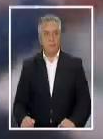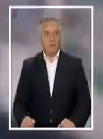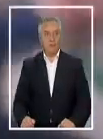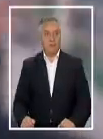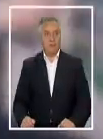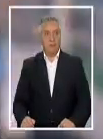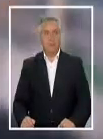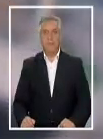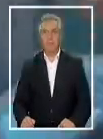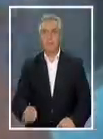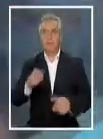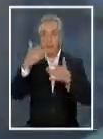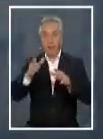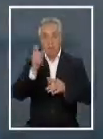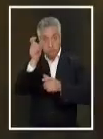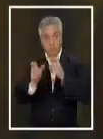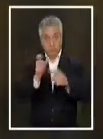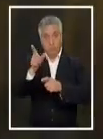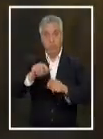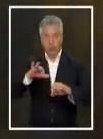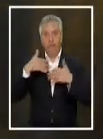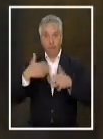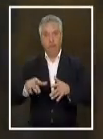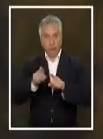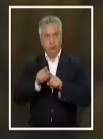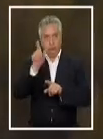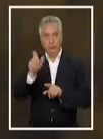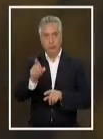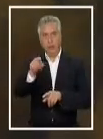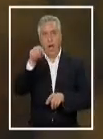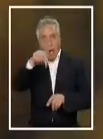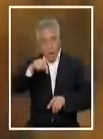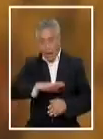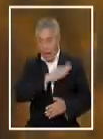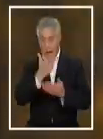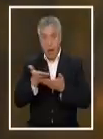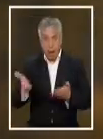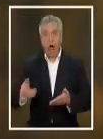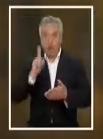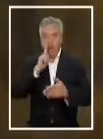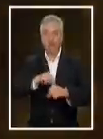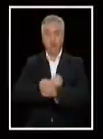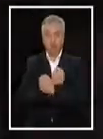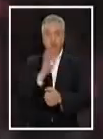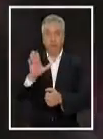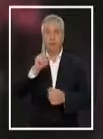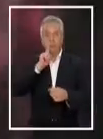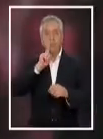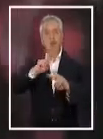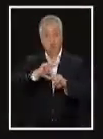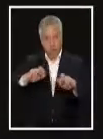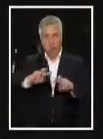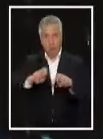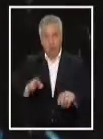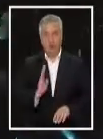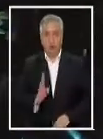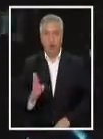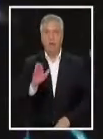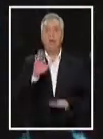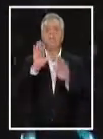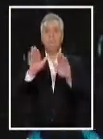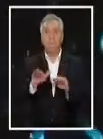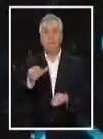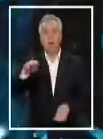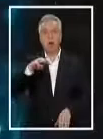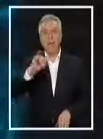millones. Chucky Indica fue formalizado en su momento por tráfico y se mantiene hasta hoy en prisión preventiva, con una indagatoria todavía en curso. Misma situación